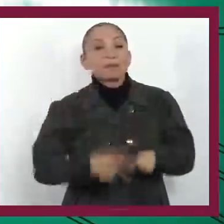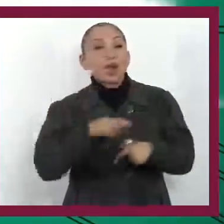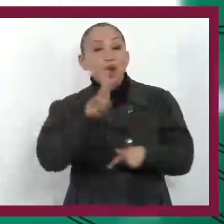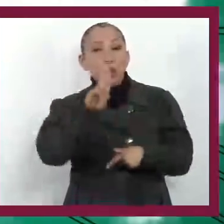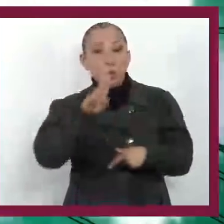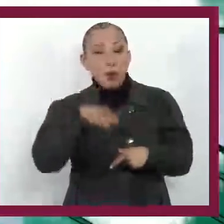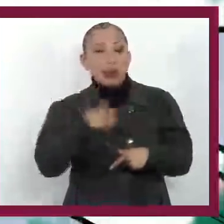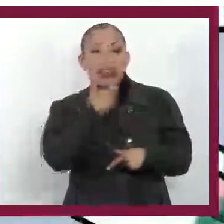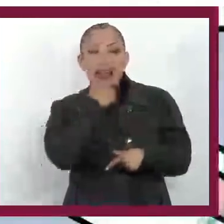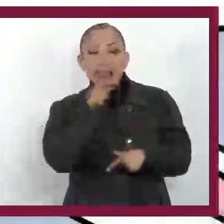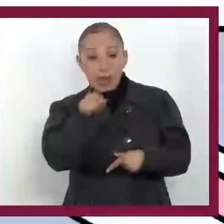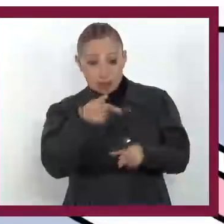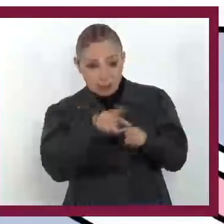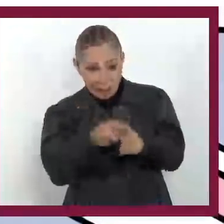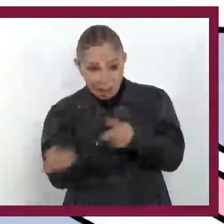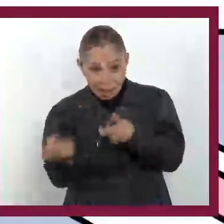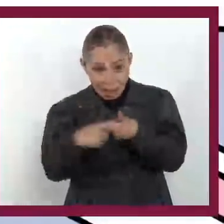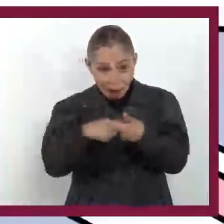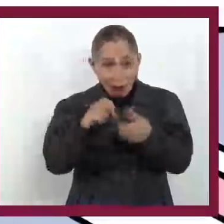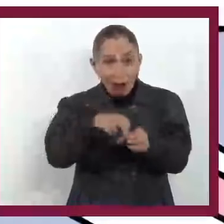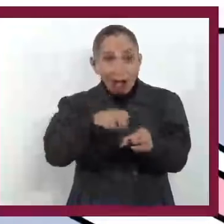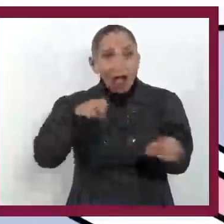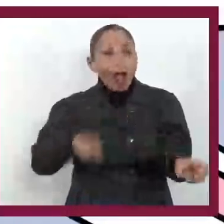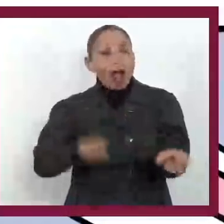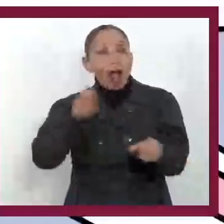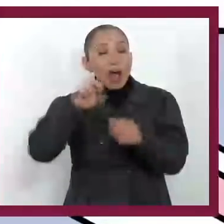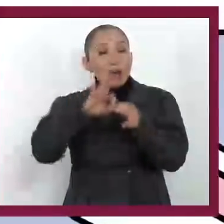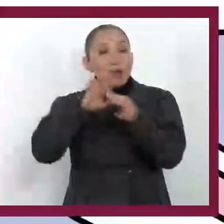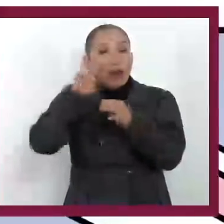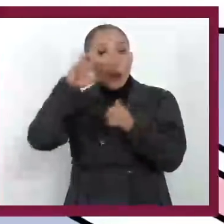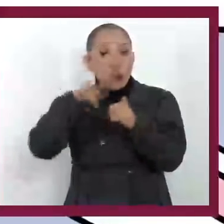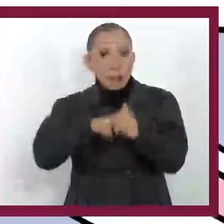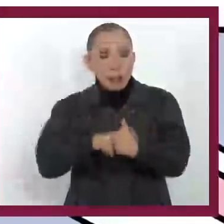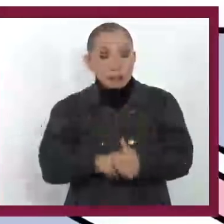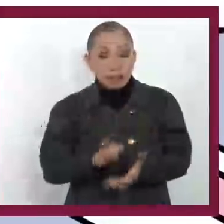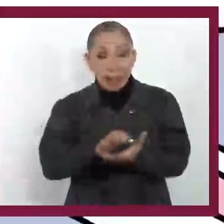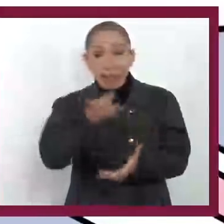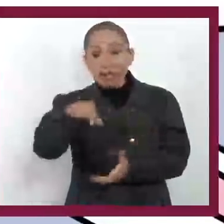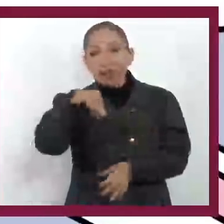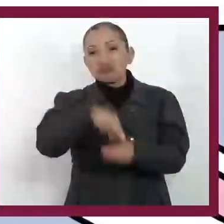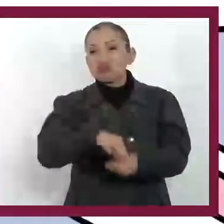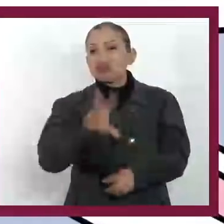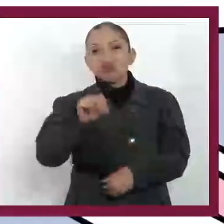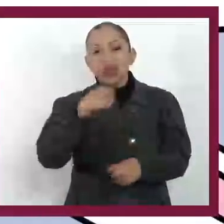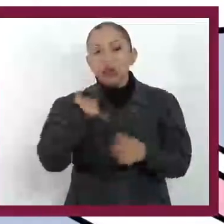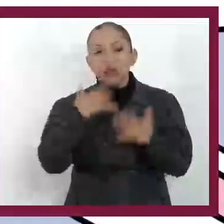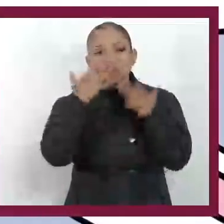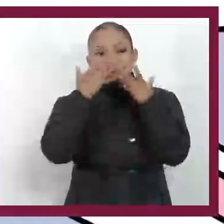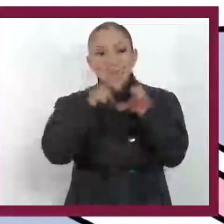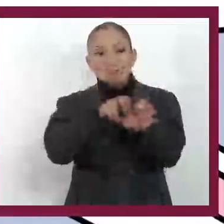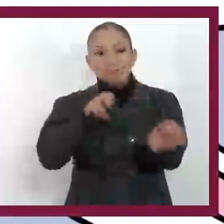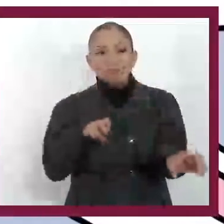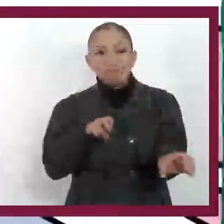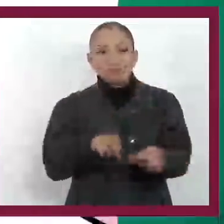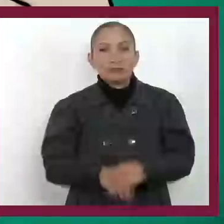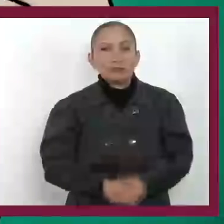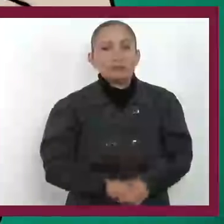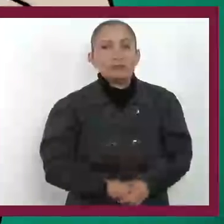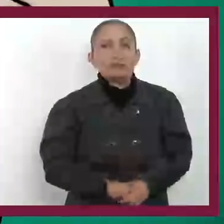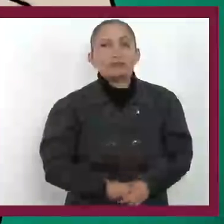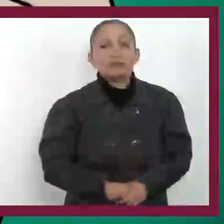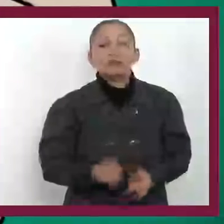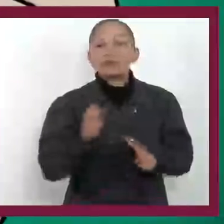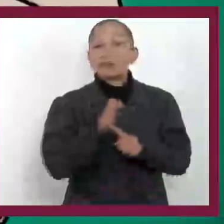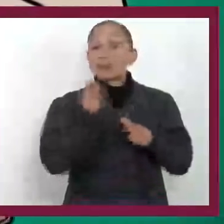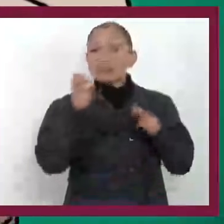británicos decidieran si continuaban o no en la Unión Europea. La mayoría votó a favor de la salida.